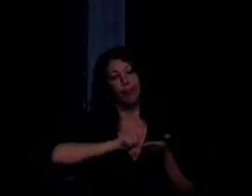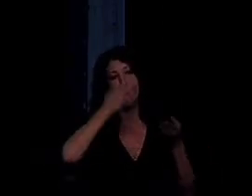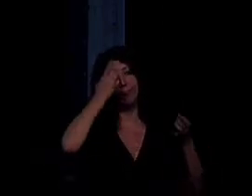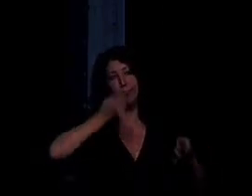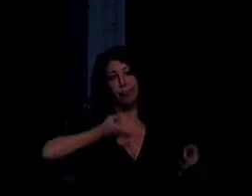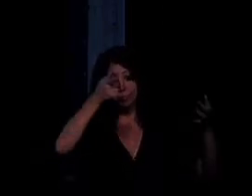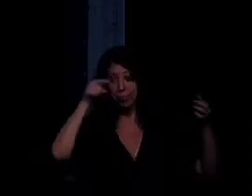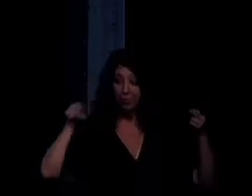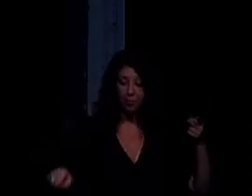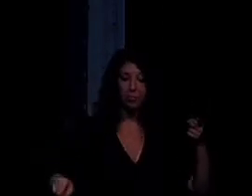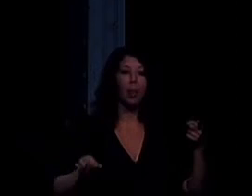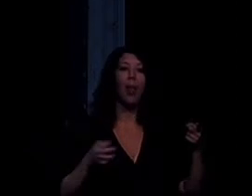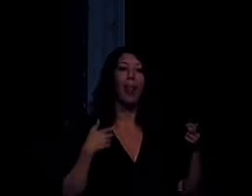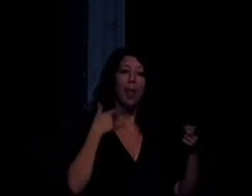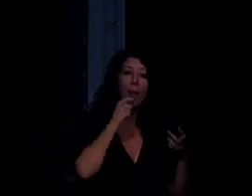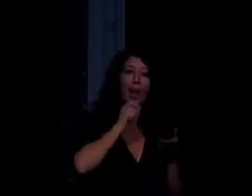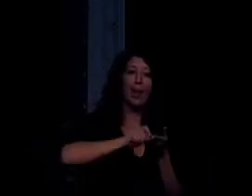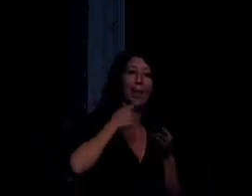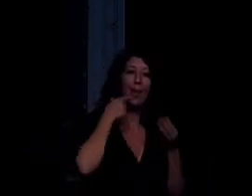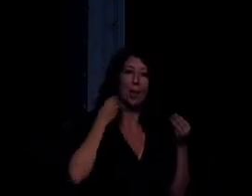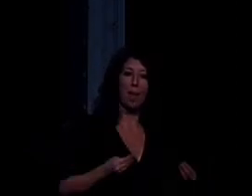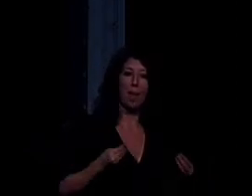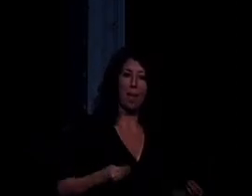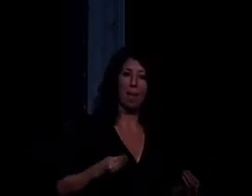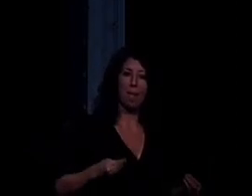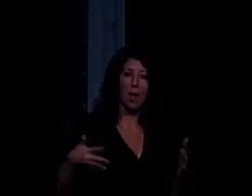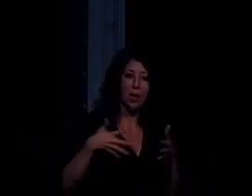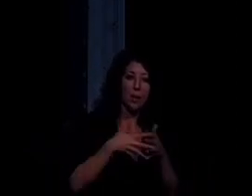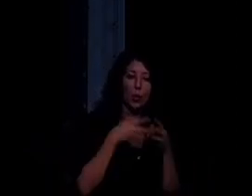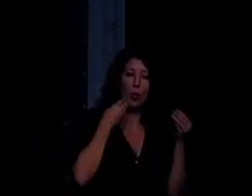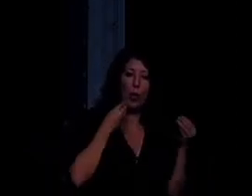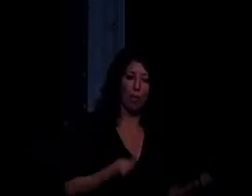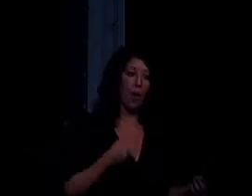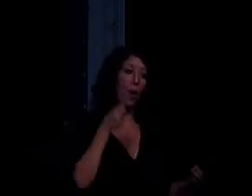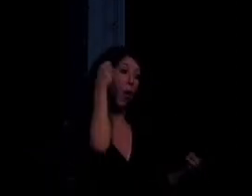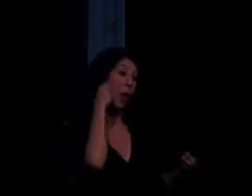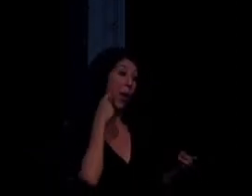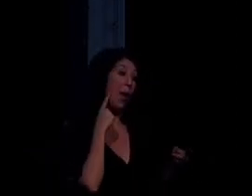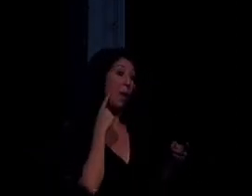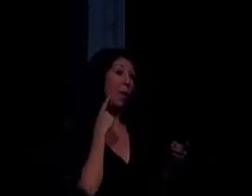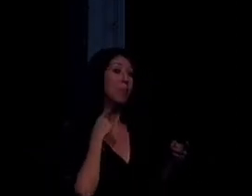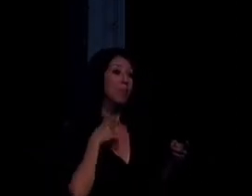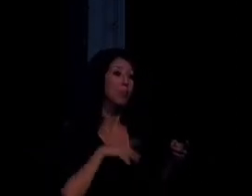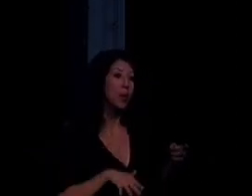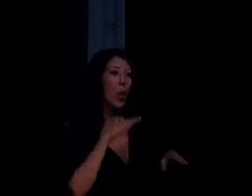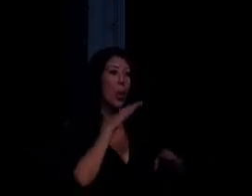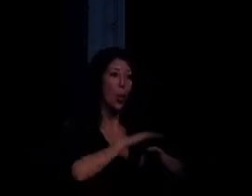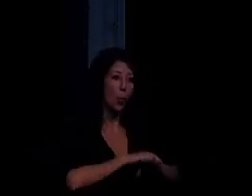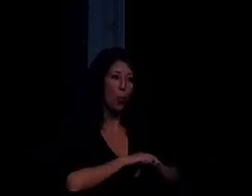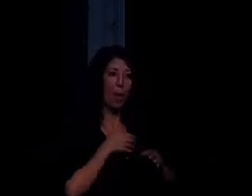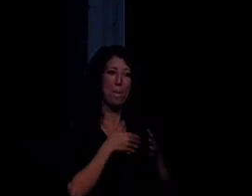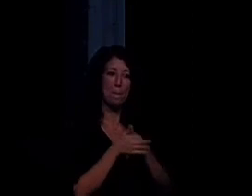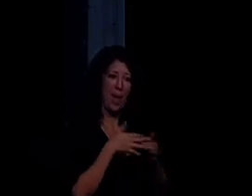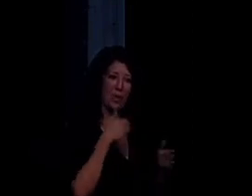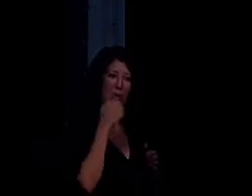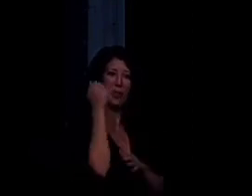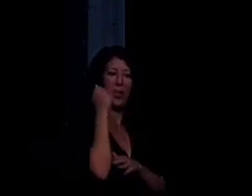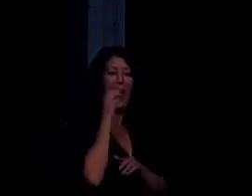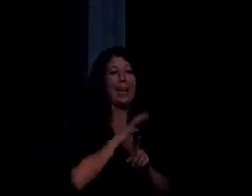este tipo de titular, lo tienes que redactar bien, ¿no? O sea, una mujer pierde una oreja por un ataque o por una agresión sexual machista, ¿no?